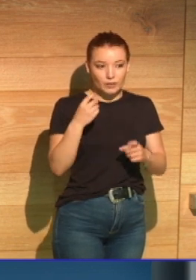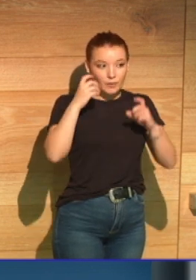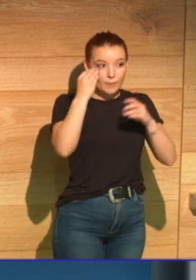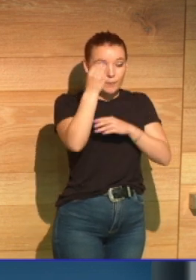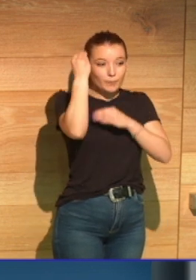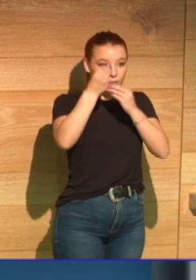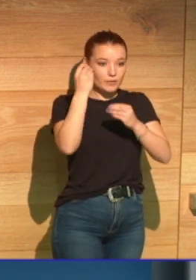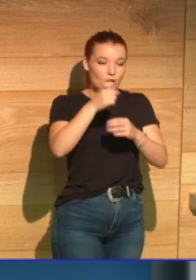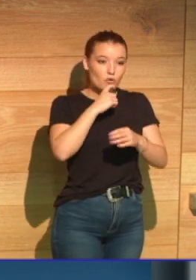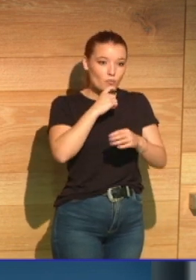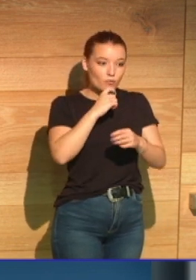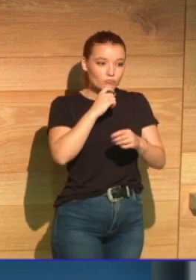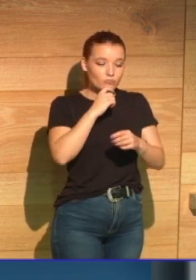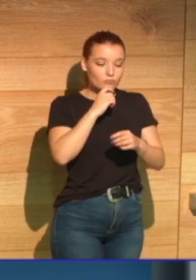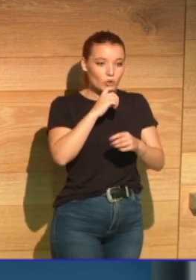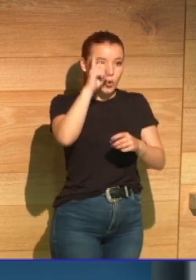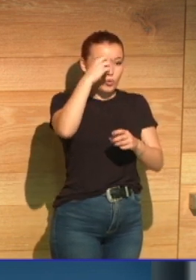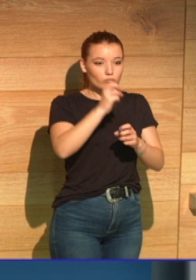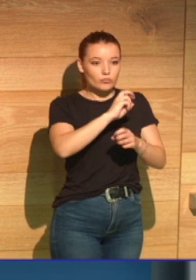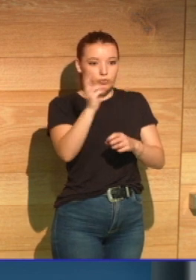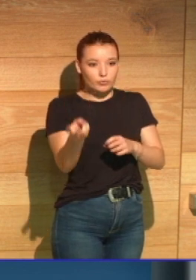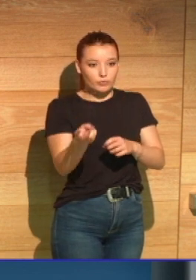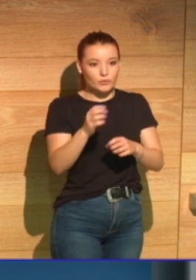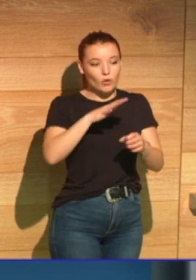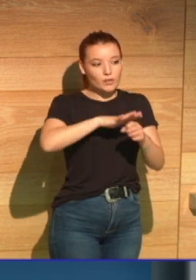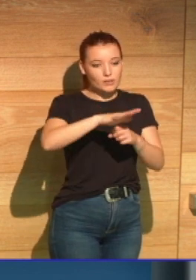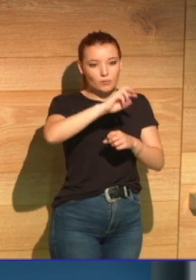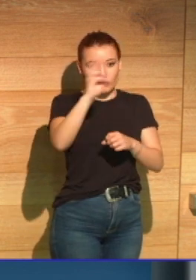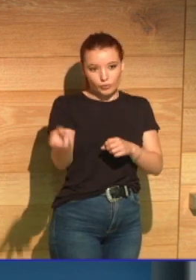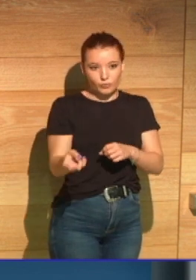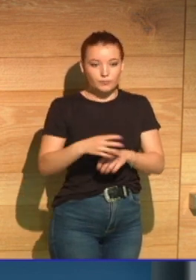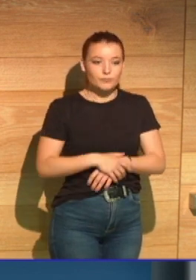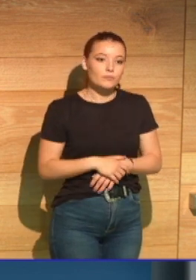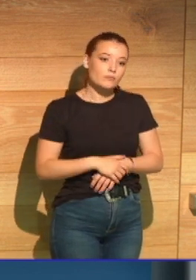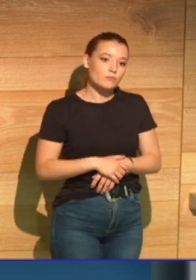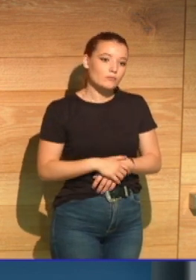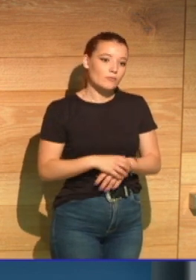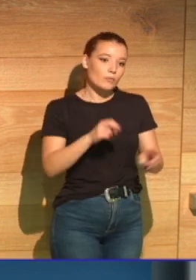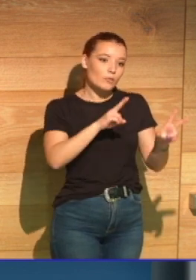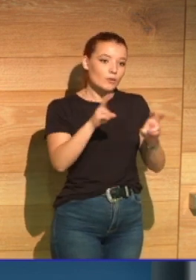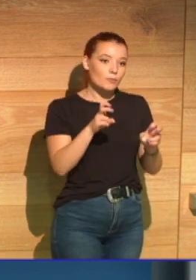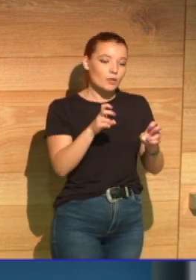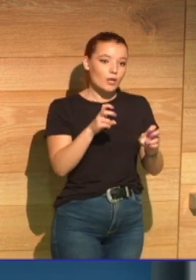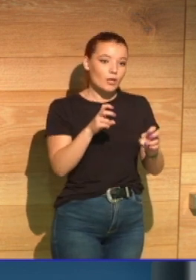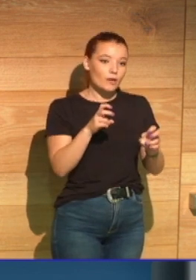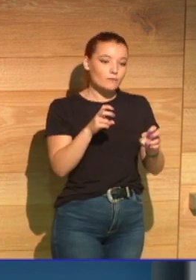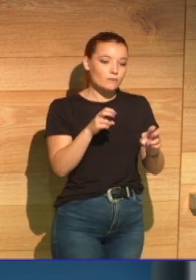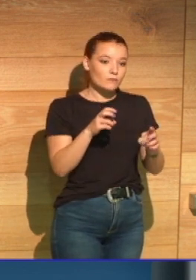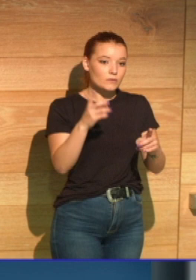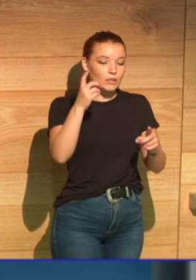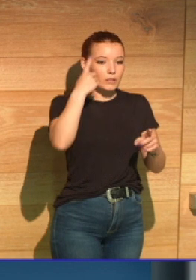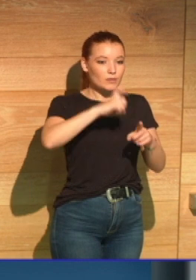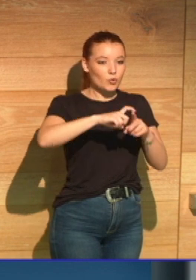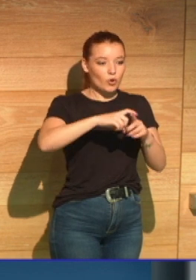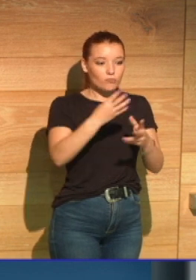supuesto, interdisciplinaria y transdisciplinaria, que nos lleva al último contexto, que es la disolución de las tipologías. Si hubiera la posibilidad de pensar